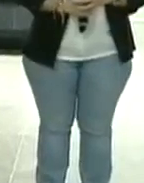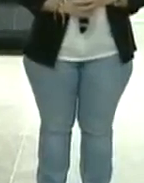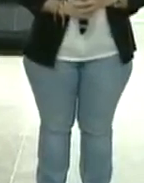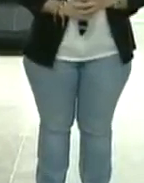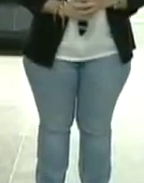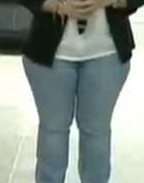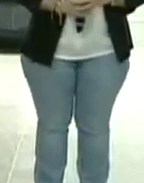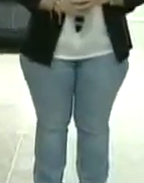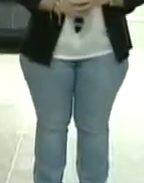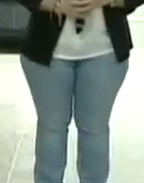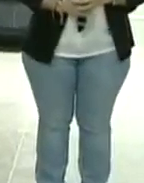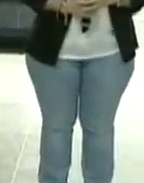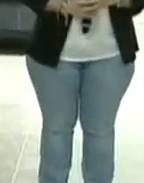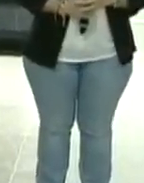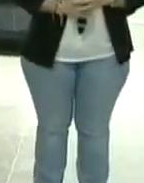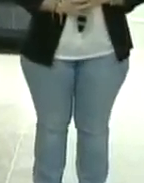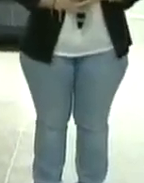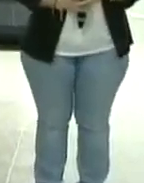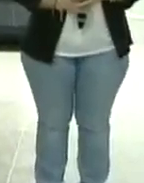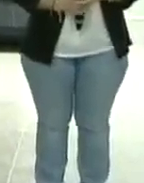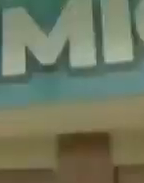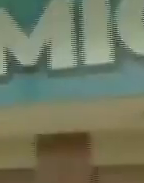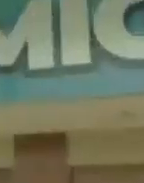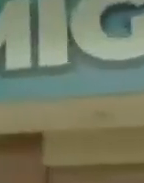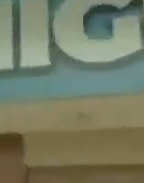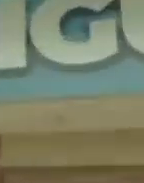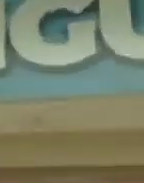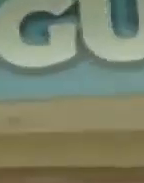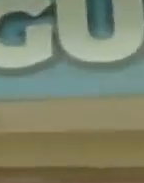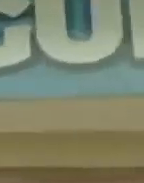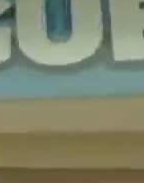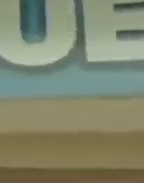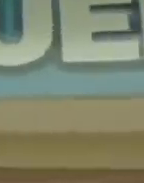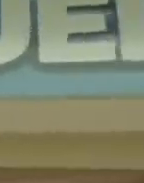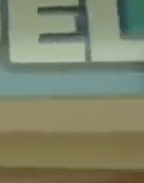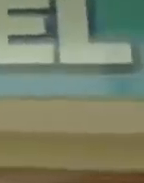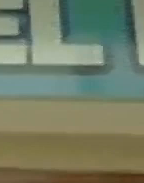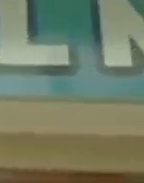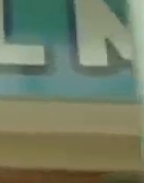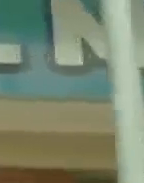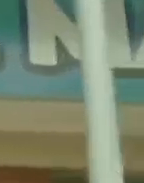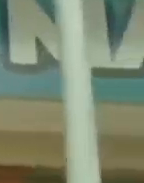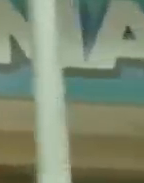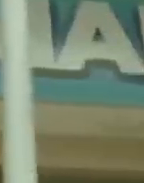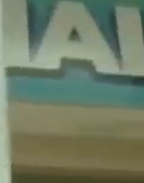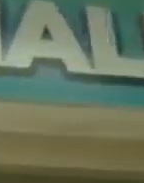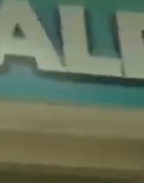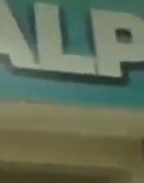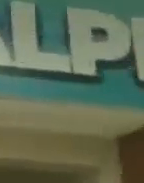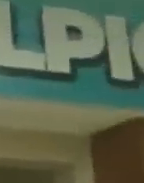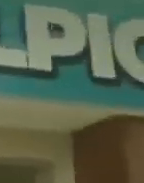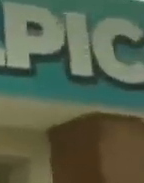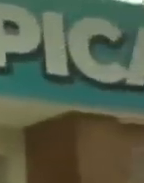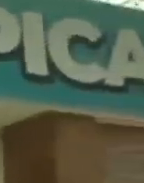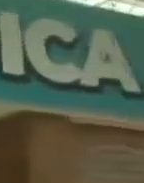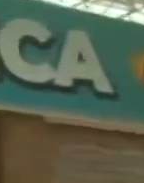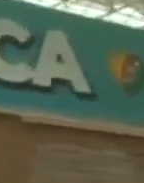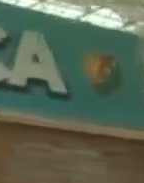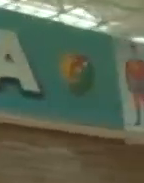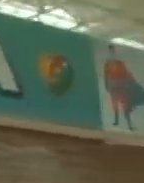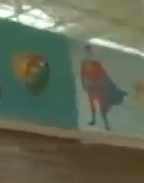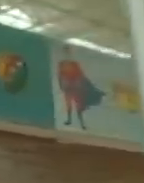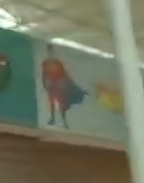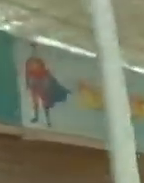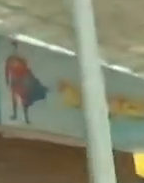del hospital Miguel Malpica. Está el doctor Freddy Gutiérrez, director del hospital,